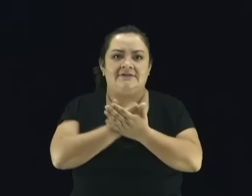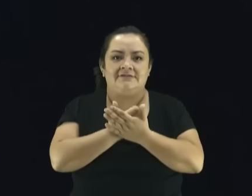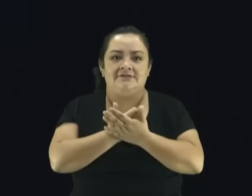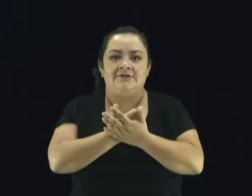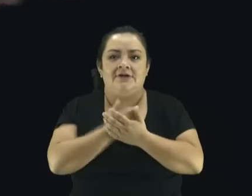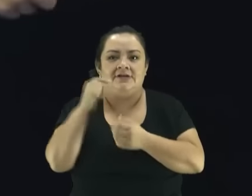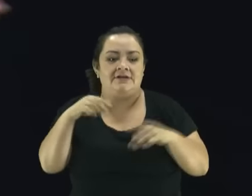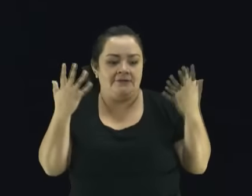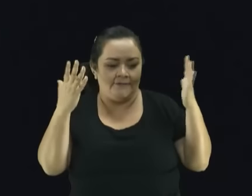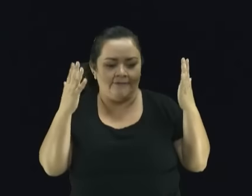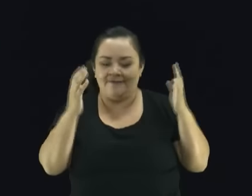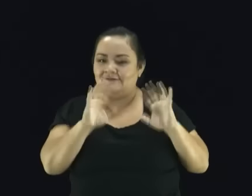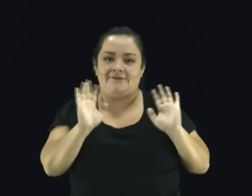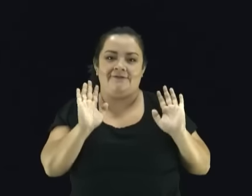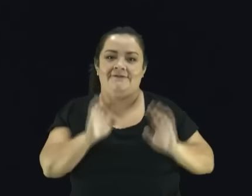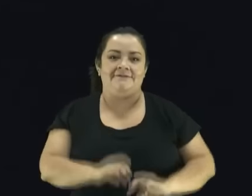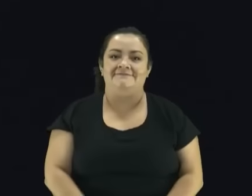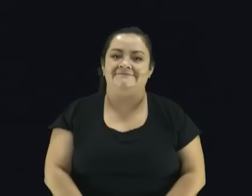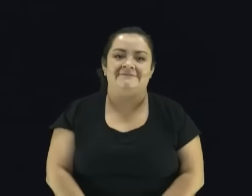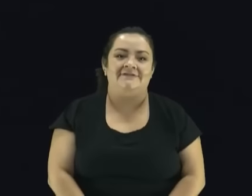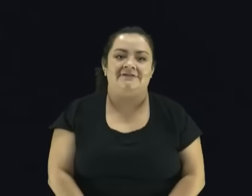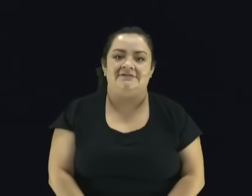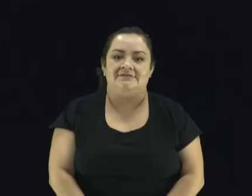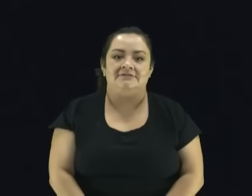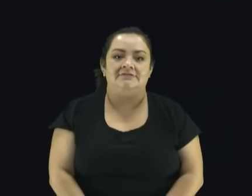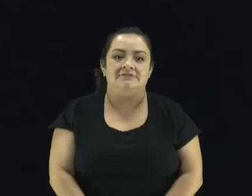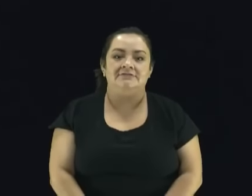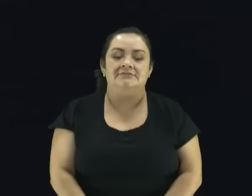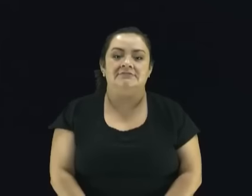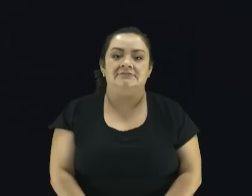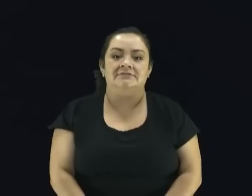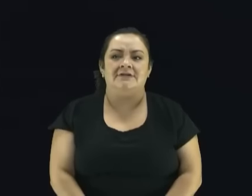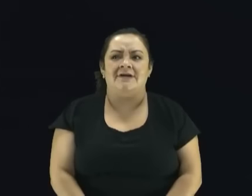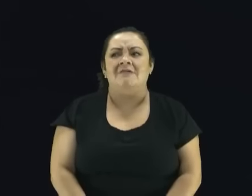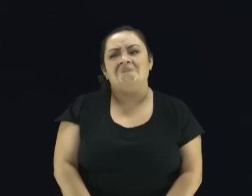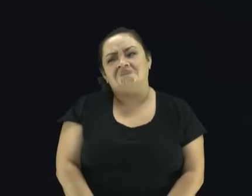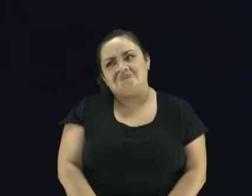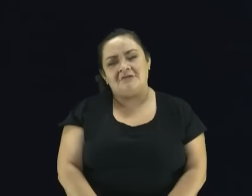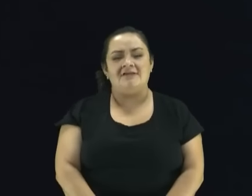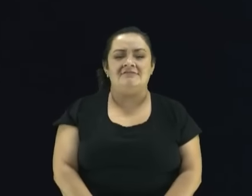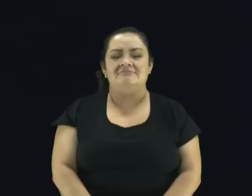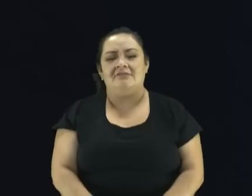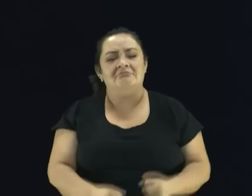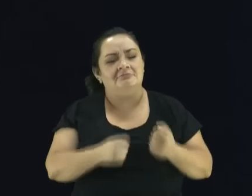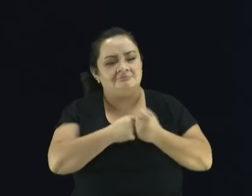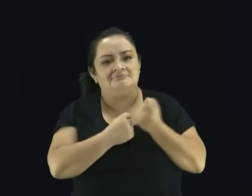y tirar danzoras y un montón de volados aquí adelante Eso es parte el